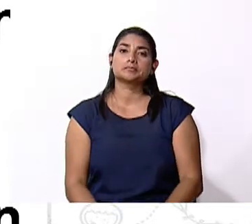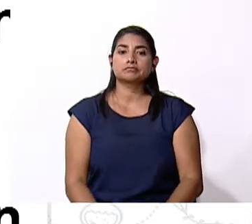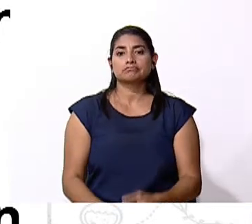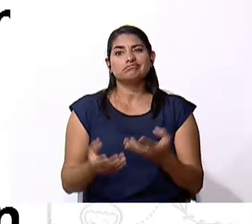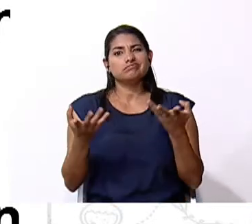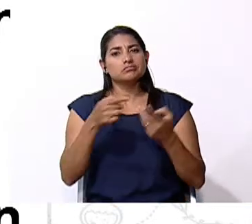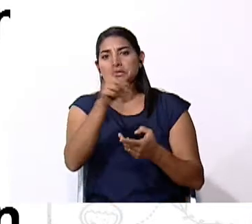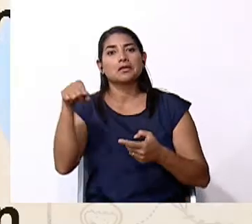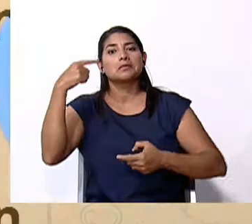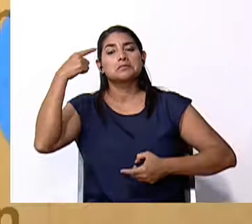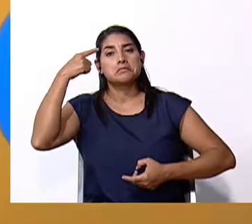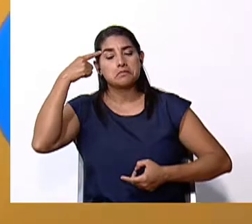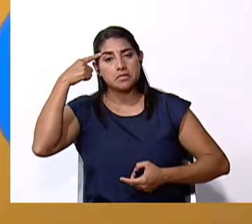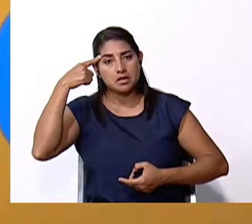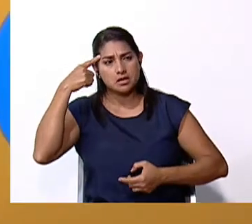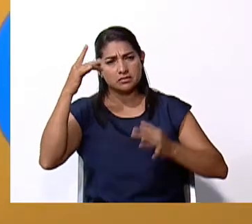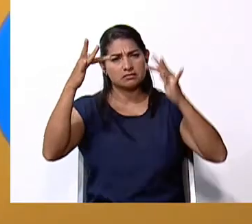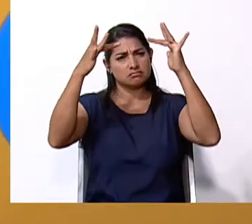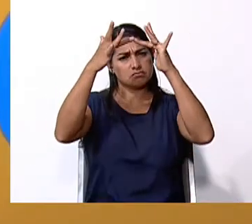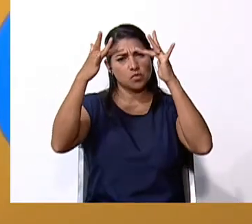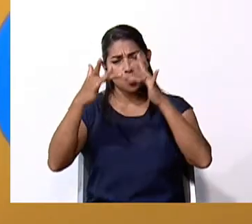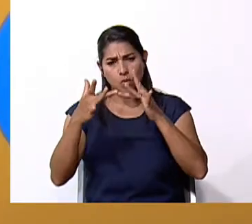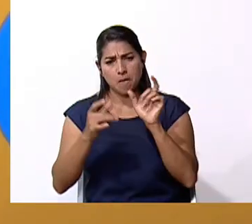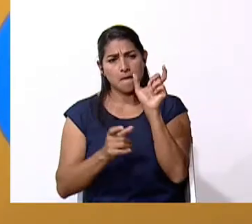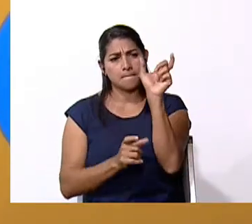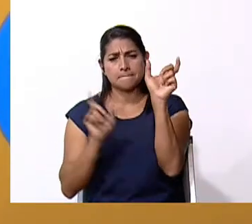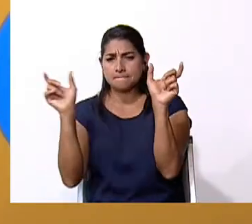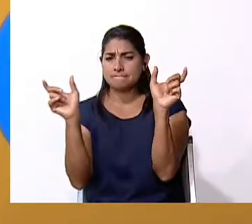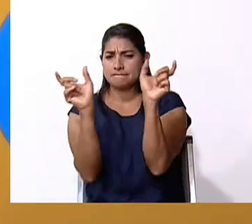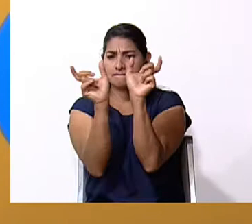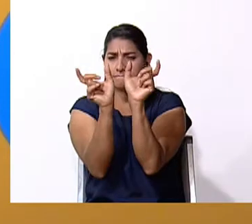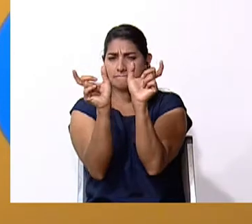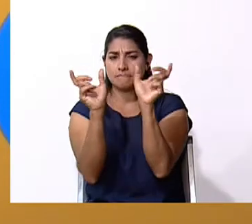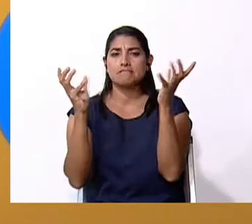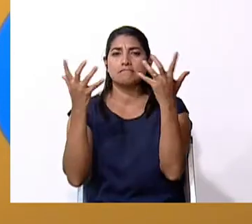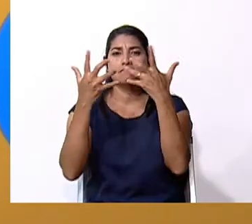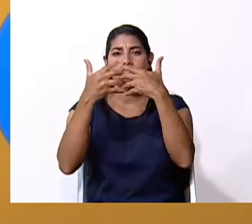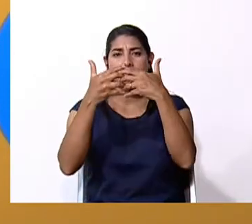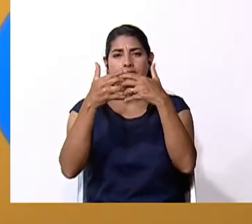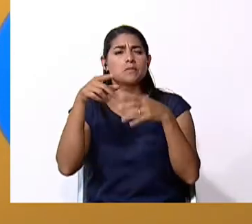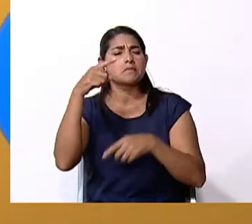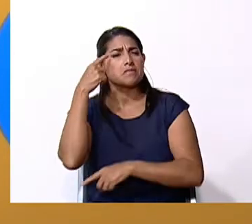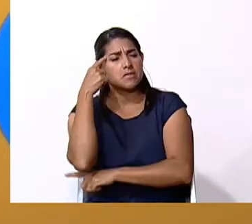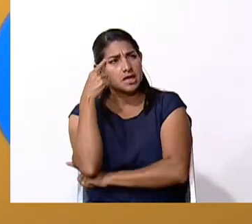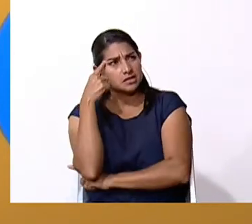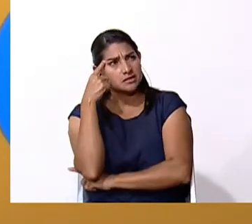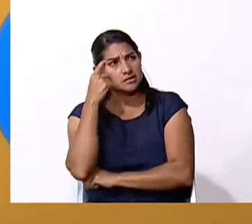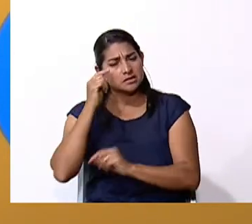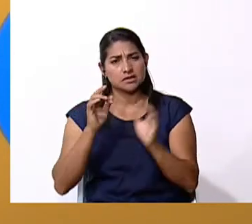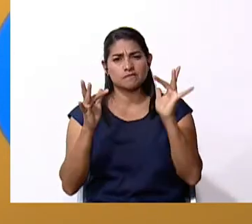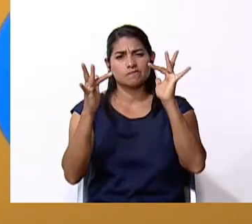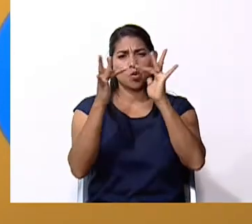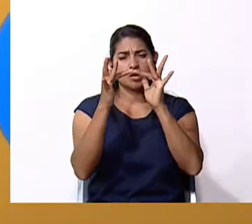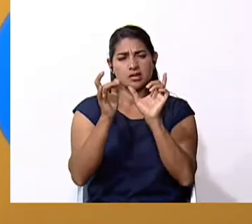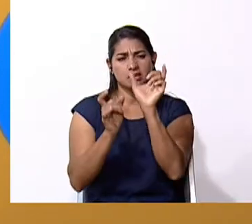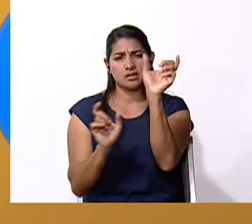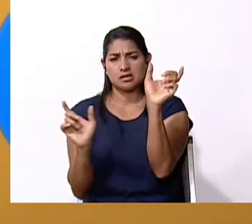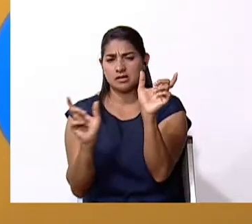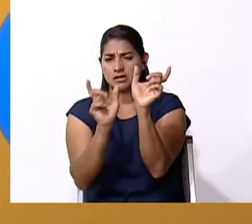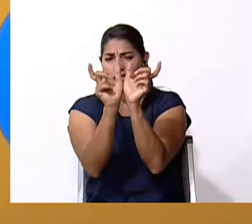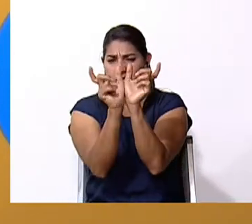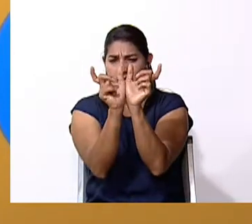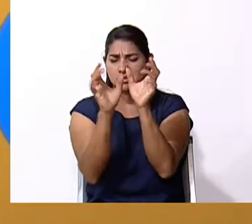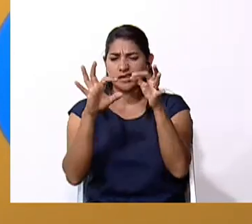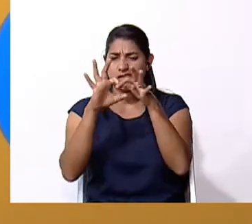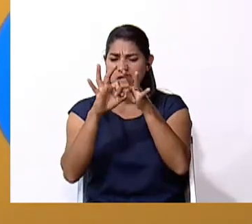¿Qué creen que son los conectores o palabras de enlace? ¿Se les ocurre? Conectores, palabras, enlace.